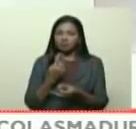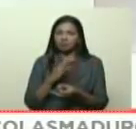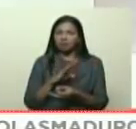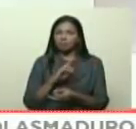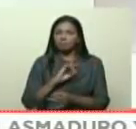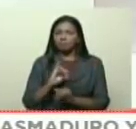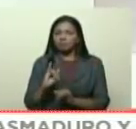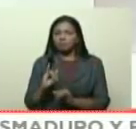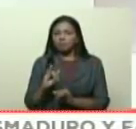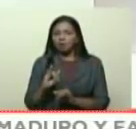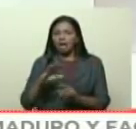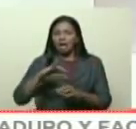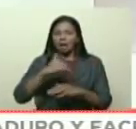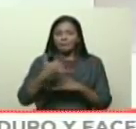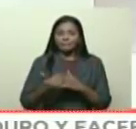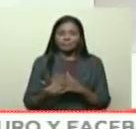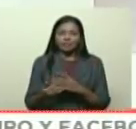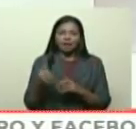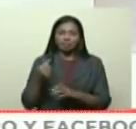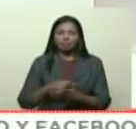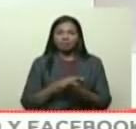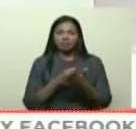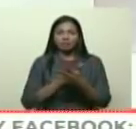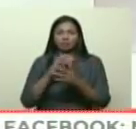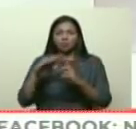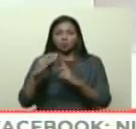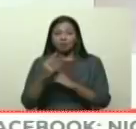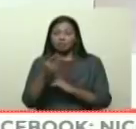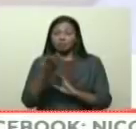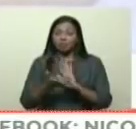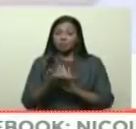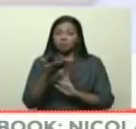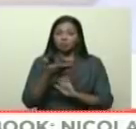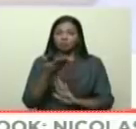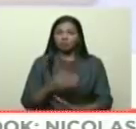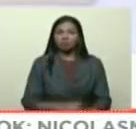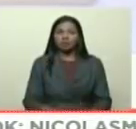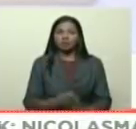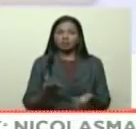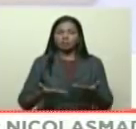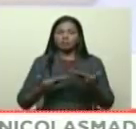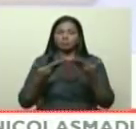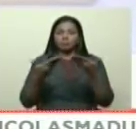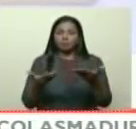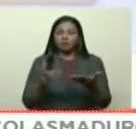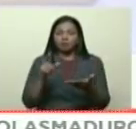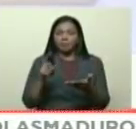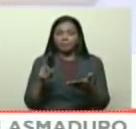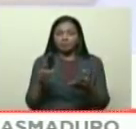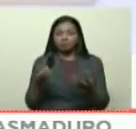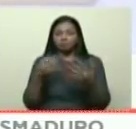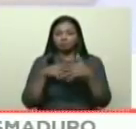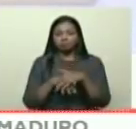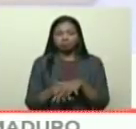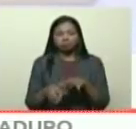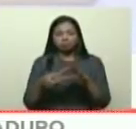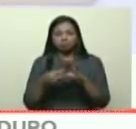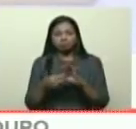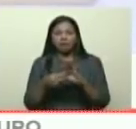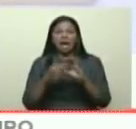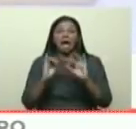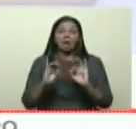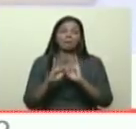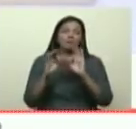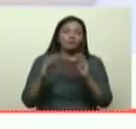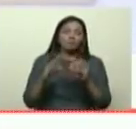el Plan de la Ofensiva Cultural 2019. Yo creo que es muy importante darle articulación discursiva